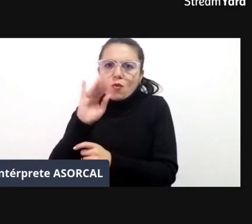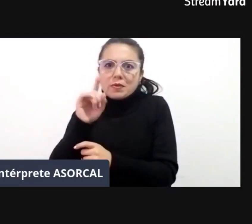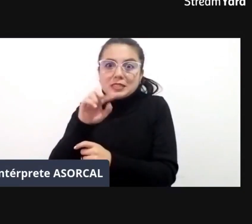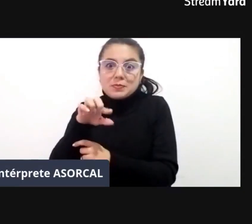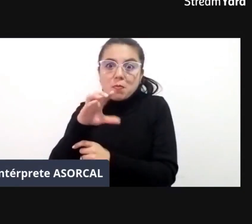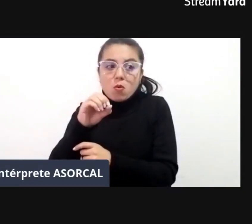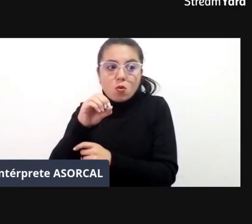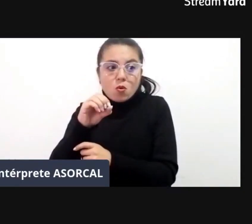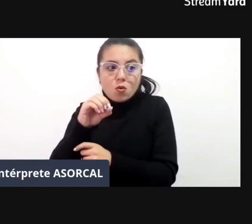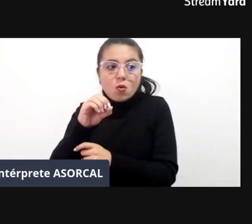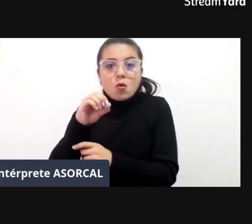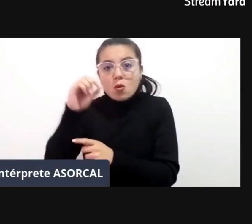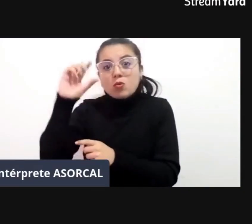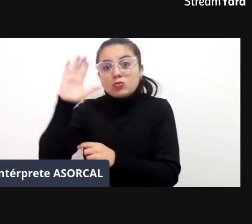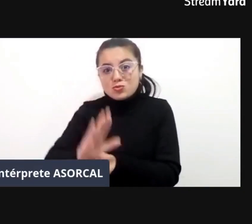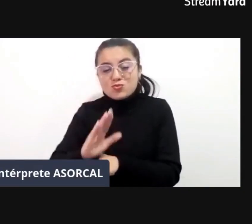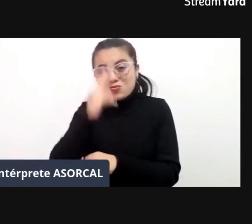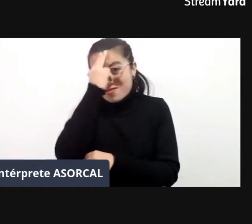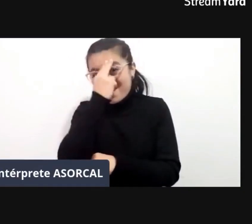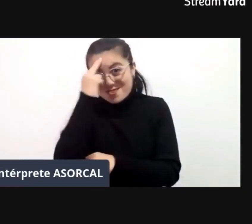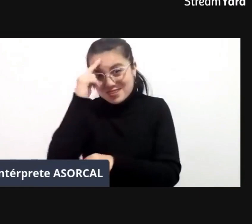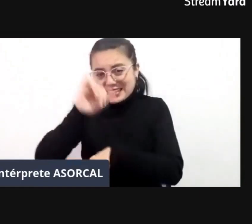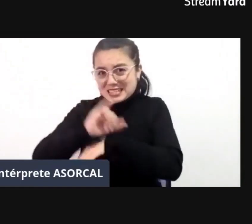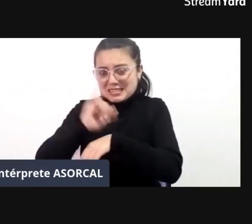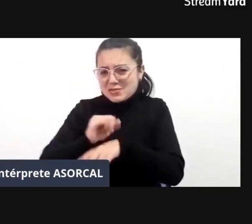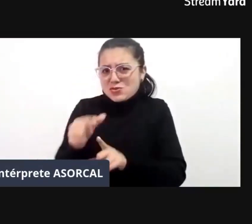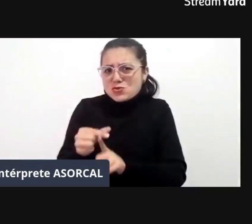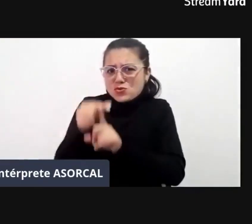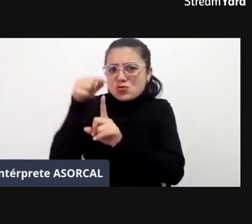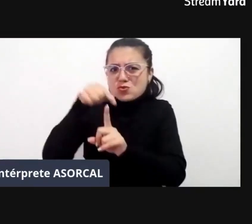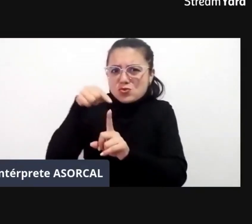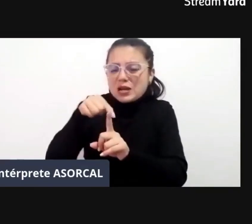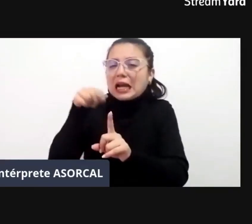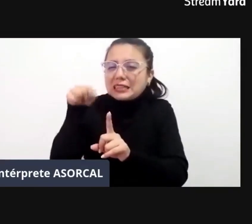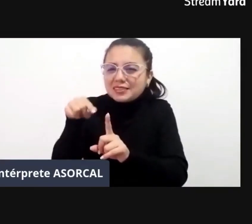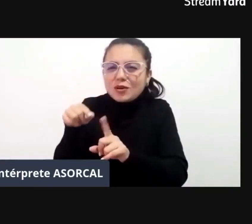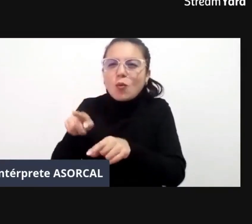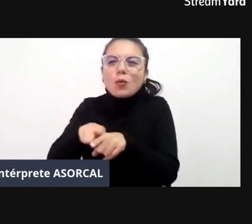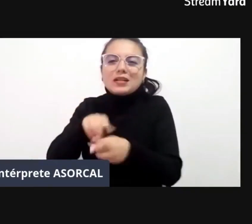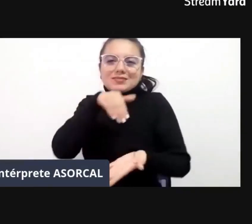de la Iglesia con respecto a la oligarquía.